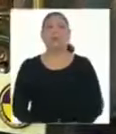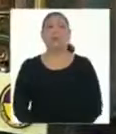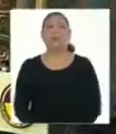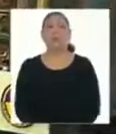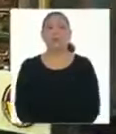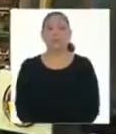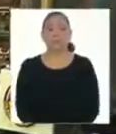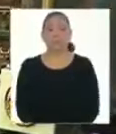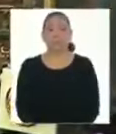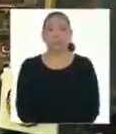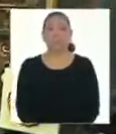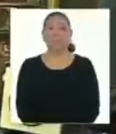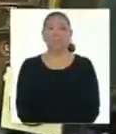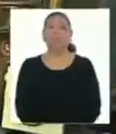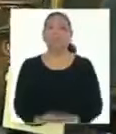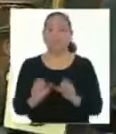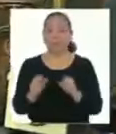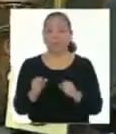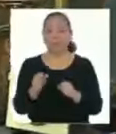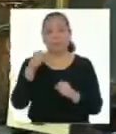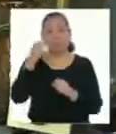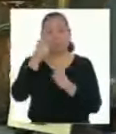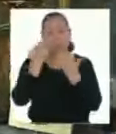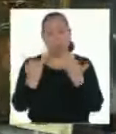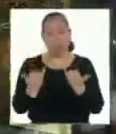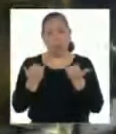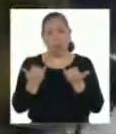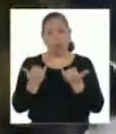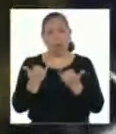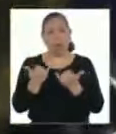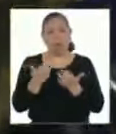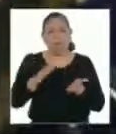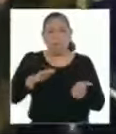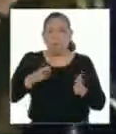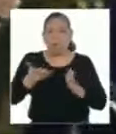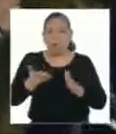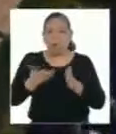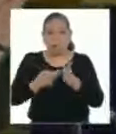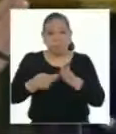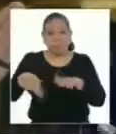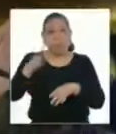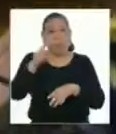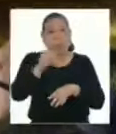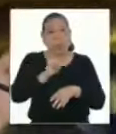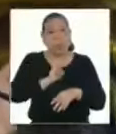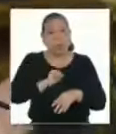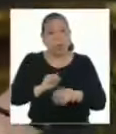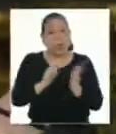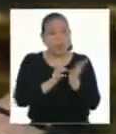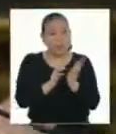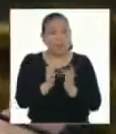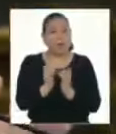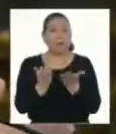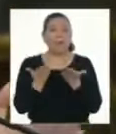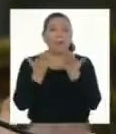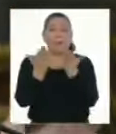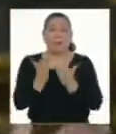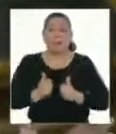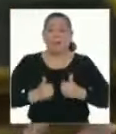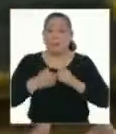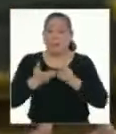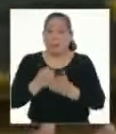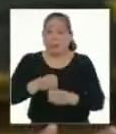Jesús. Así pues, Padre, al celebrar ahora el memorial de la muerte y resurrección de tu Hijo, te ofrecemos el pan